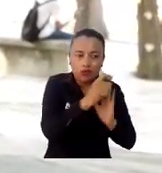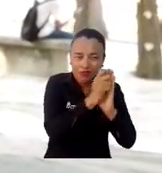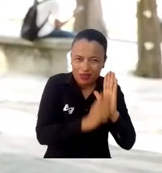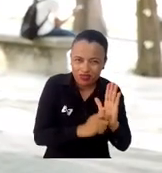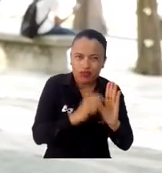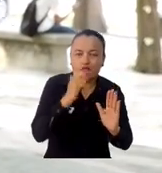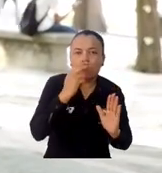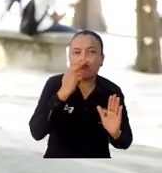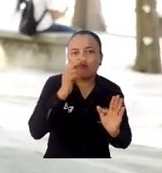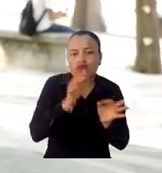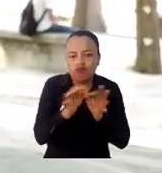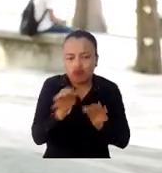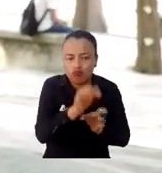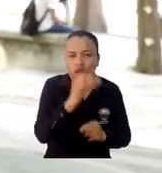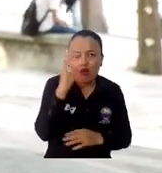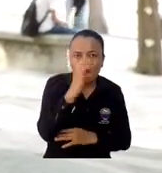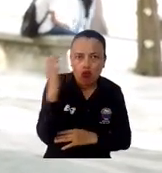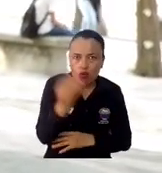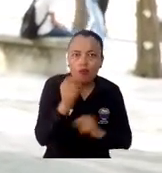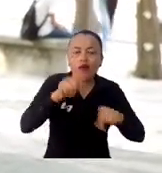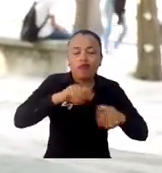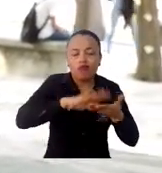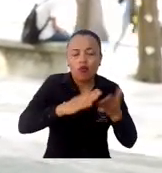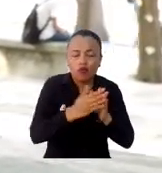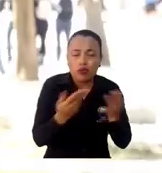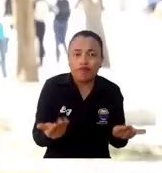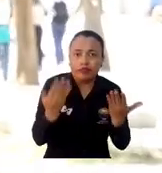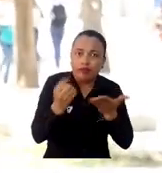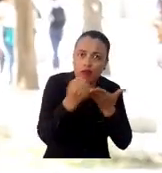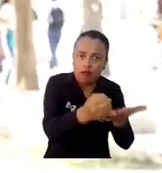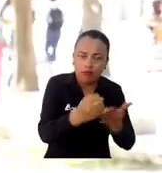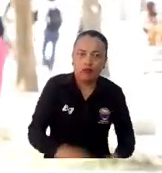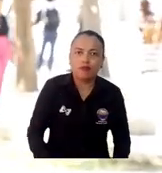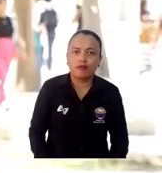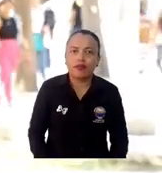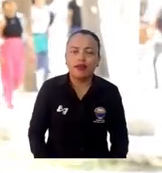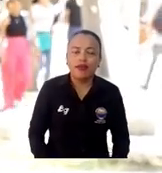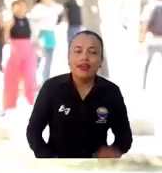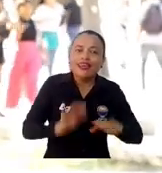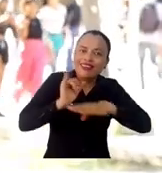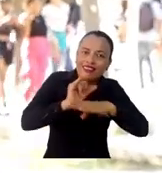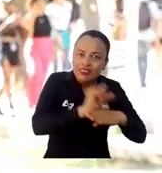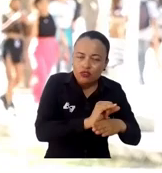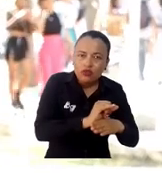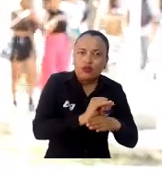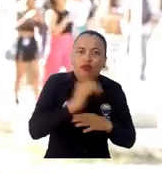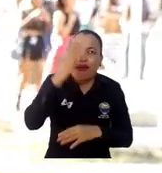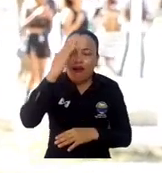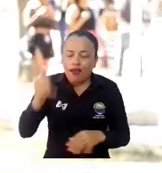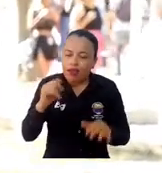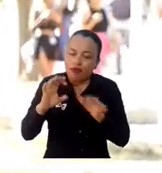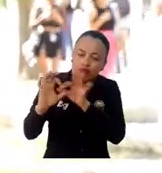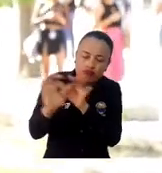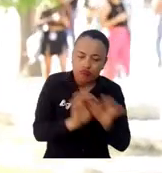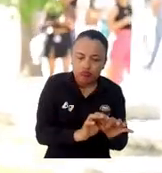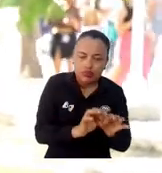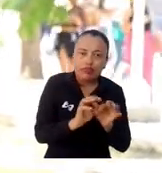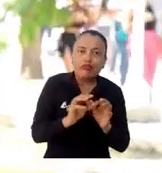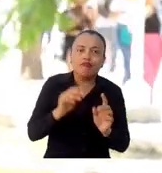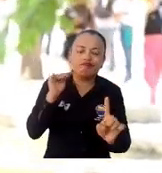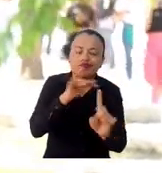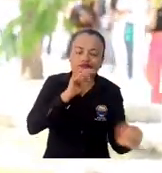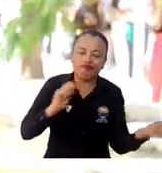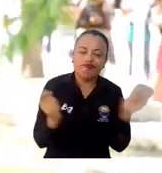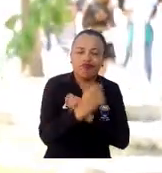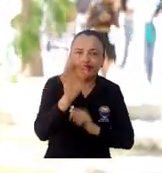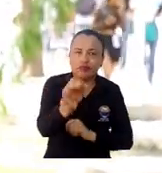a los personeros municipales de Colombia como en las comunidades donde ellos trabajan. La articulación entre la academia y la institucionalidad es la